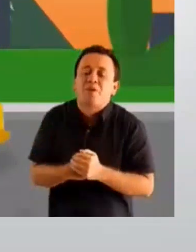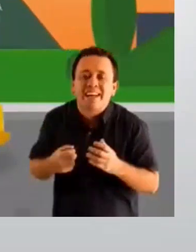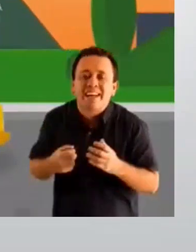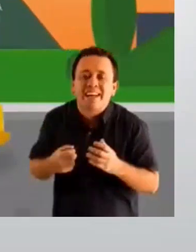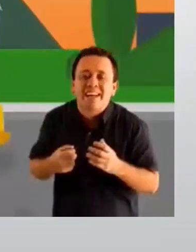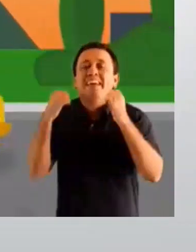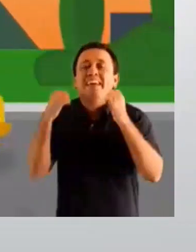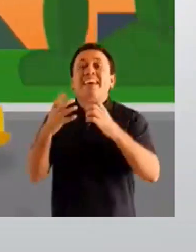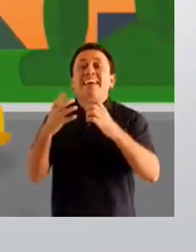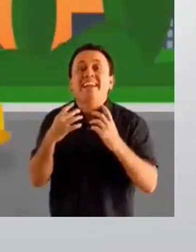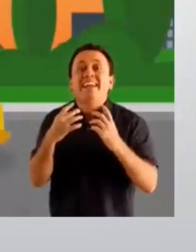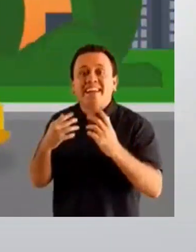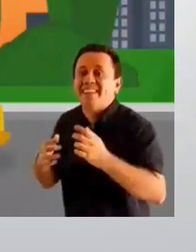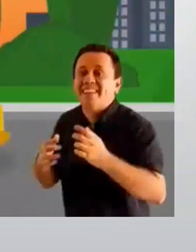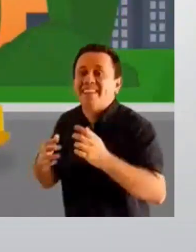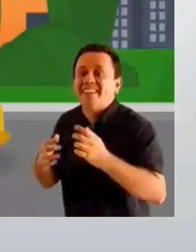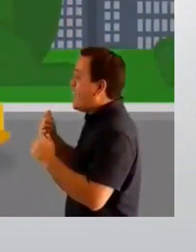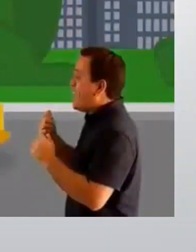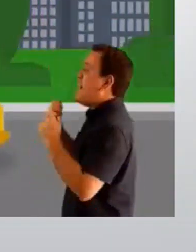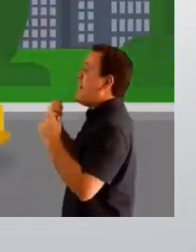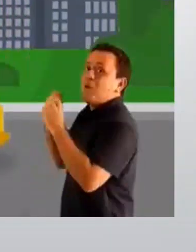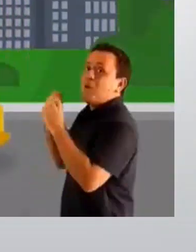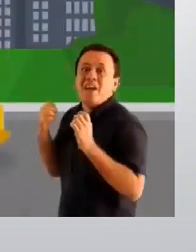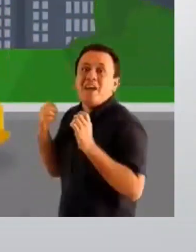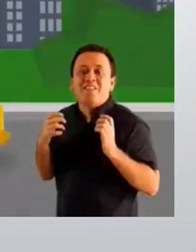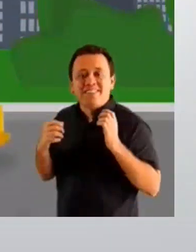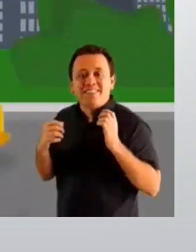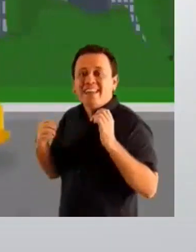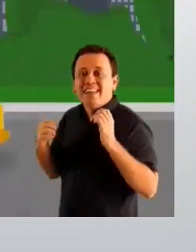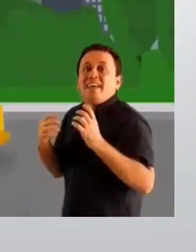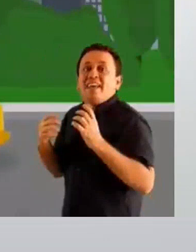por favor meta la pata, que acelere, que